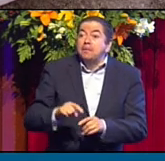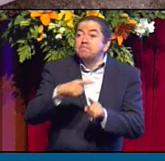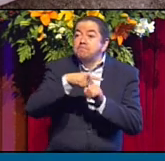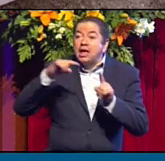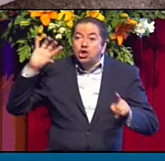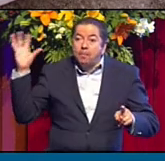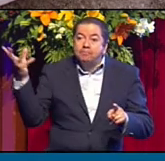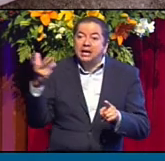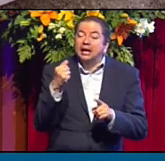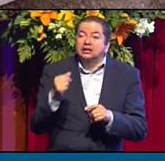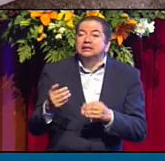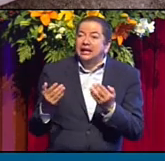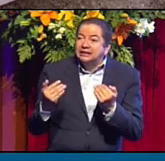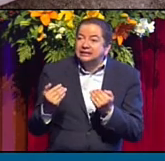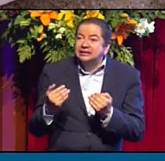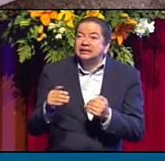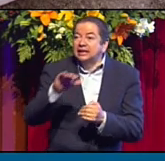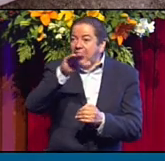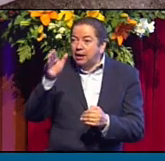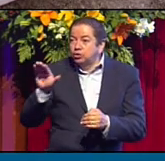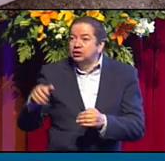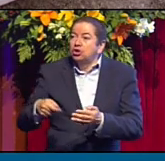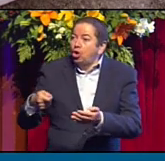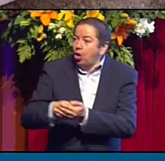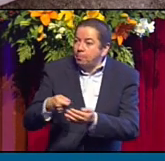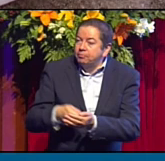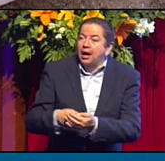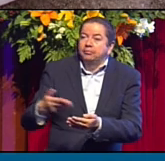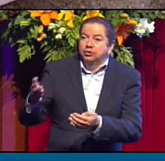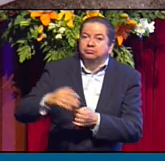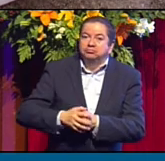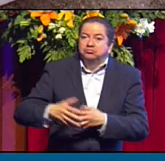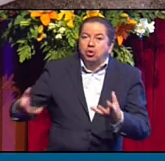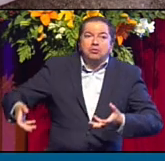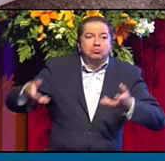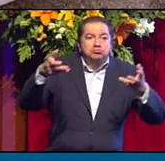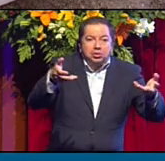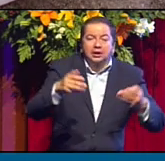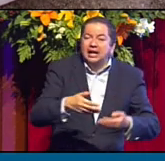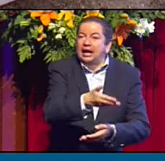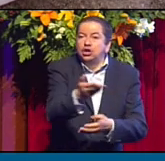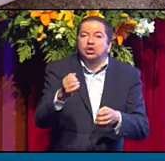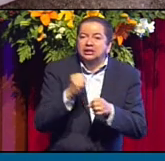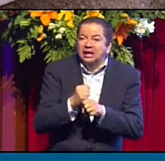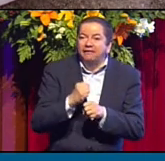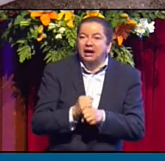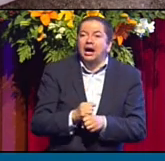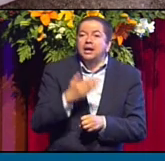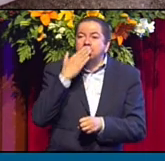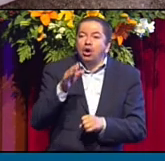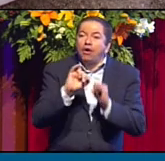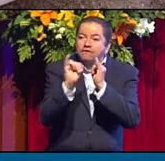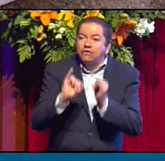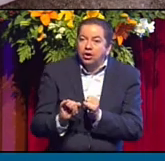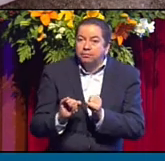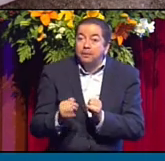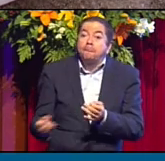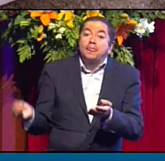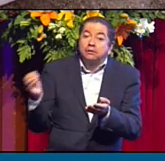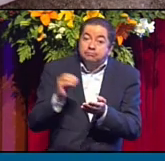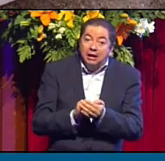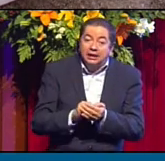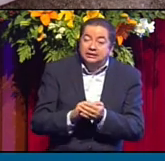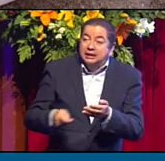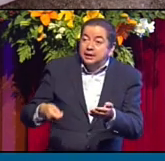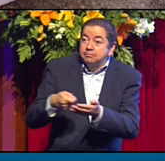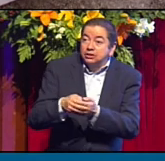necesitan camioneta, los de medio ambiente. Bueno, le compramos una camioneta a medio ambiente, pues. Ahí está. Para que ellos puedan trabajar de mejor forma. Pero adicionalmente, que